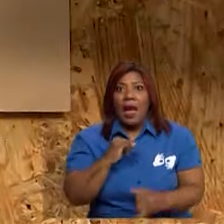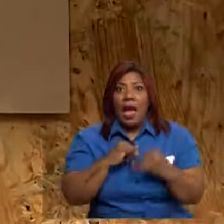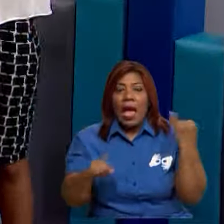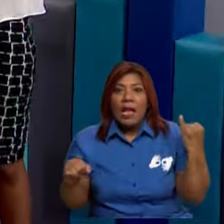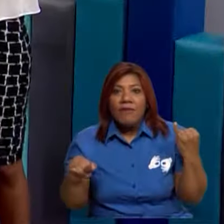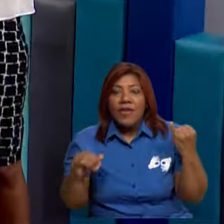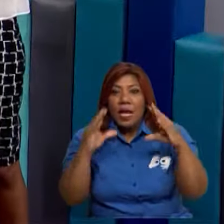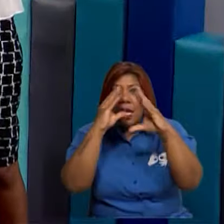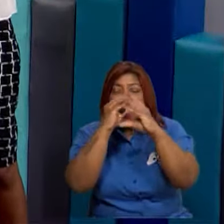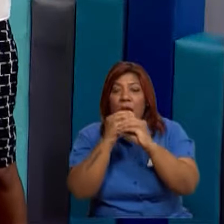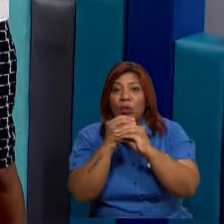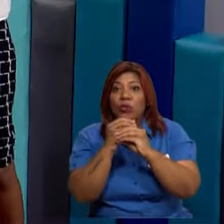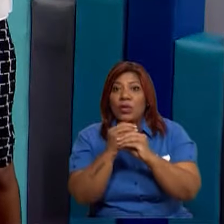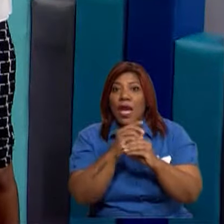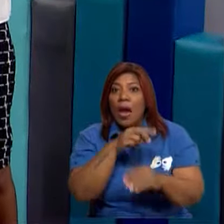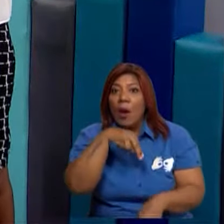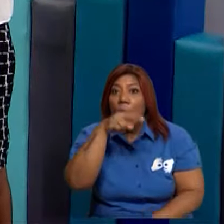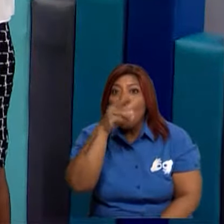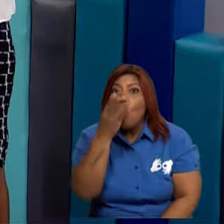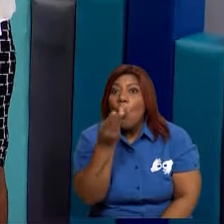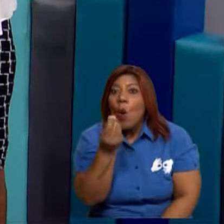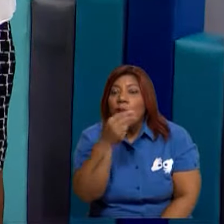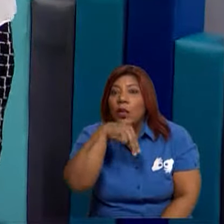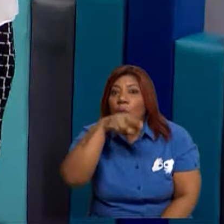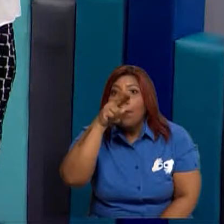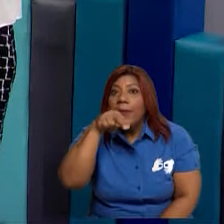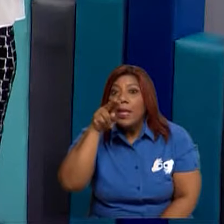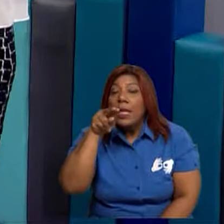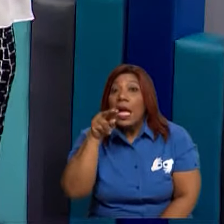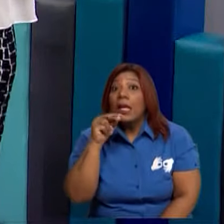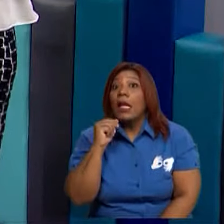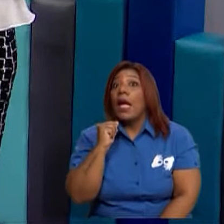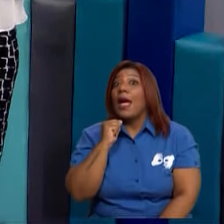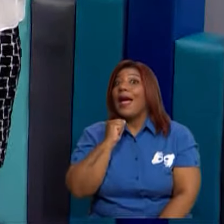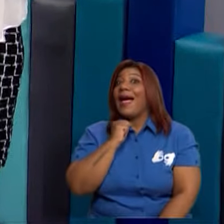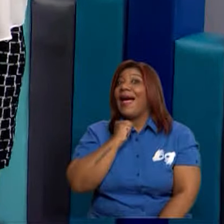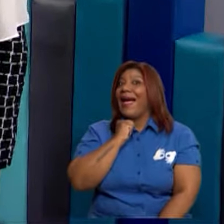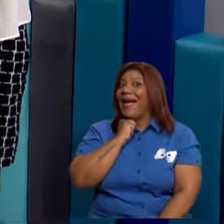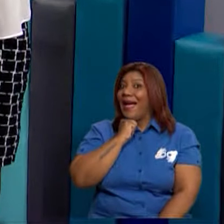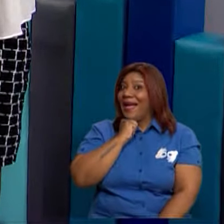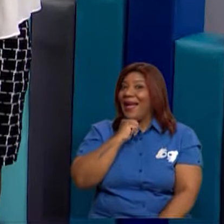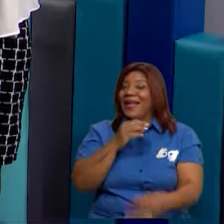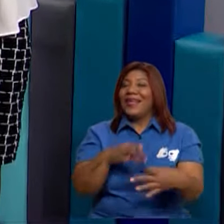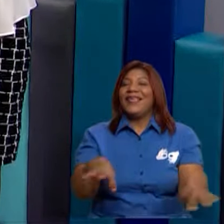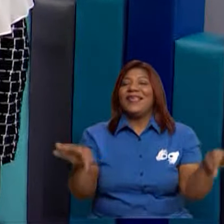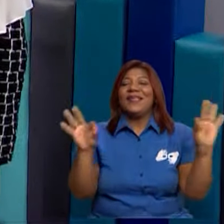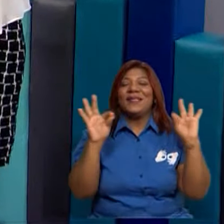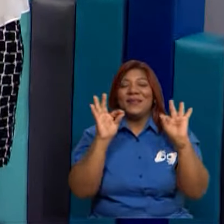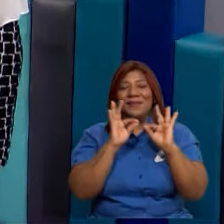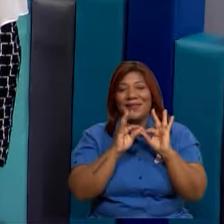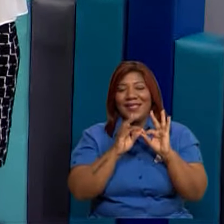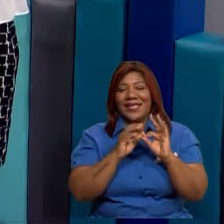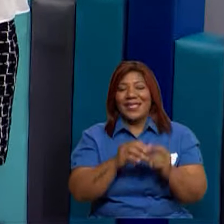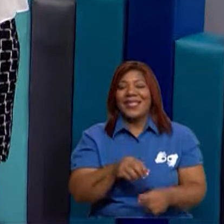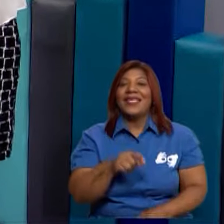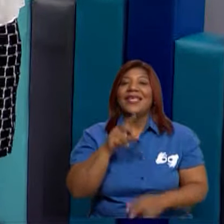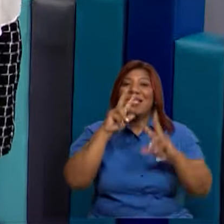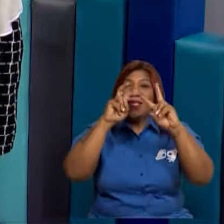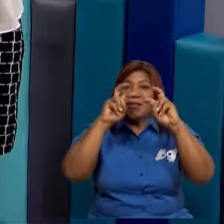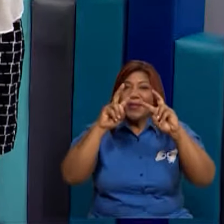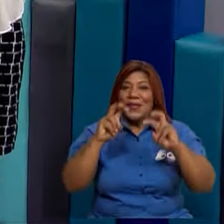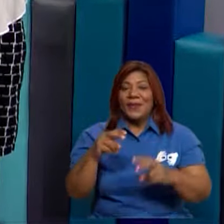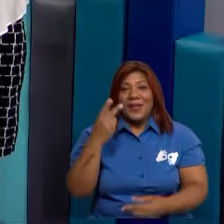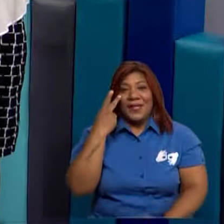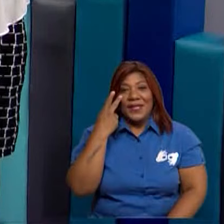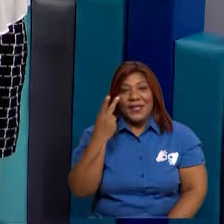Entonces, esa sería nuestra actividad del día de hoy en nuestra autoevaluación. Entonces, nos